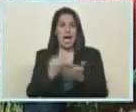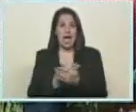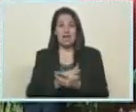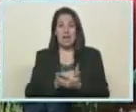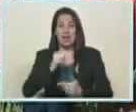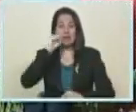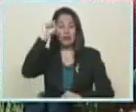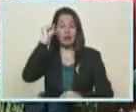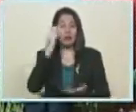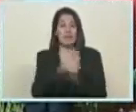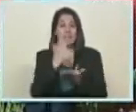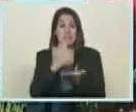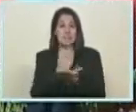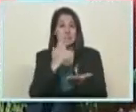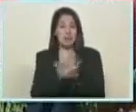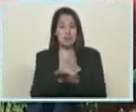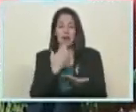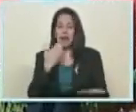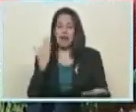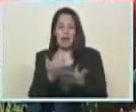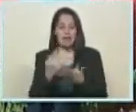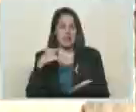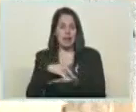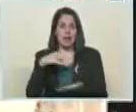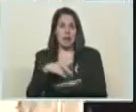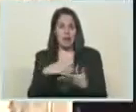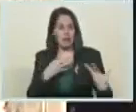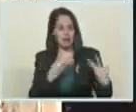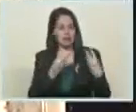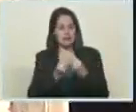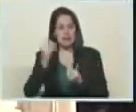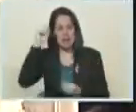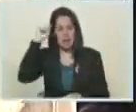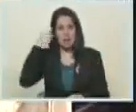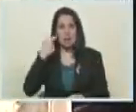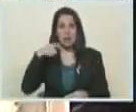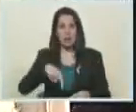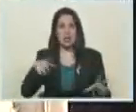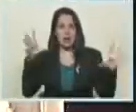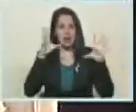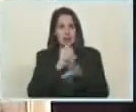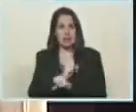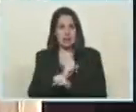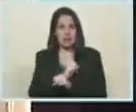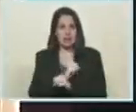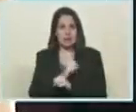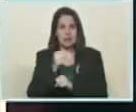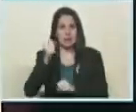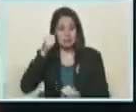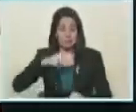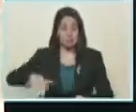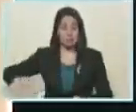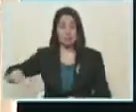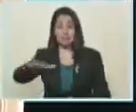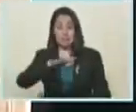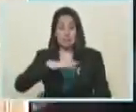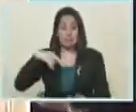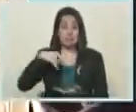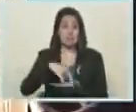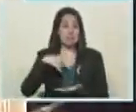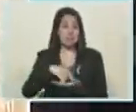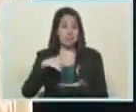victoria siempre. Gracias, Carabobo. Me lo llevo como un recuerdo de esta noche, en este campo inmortal.